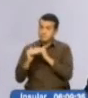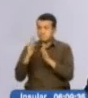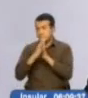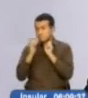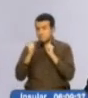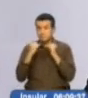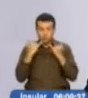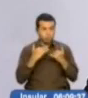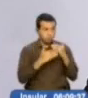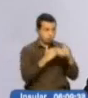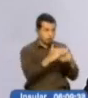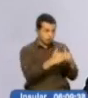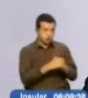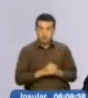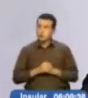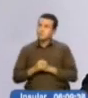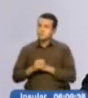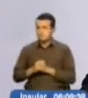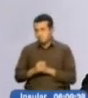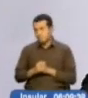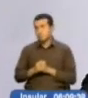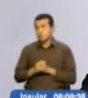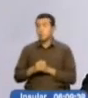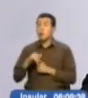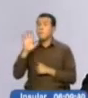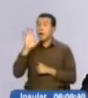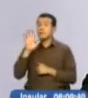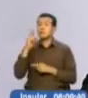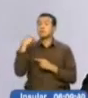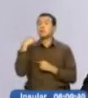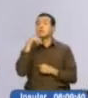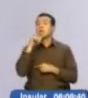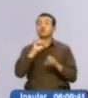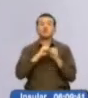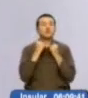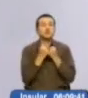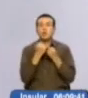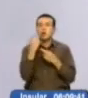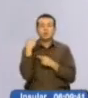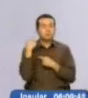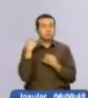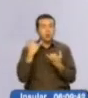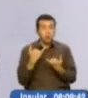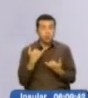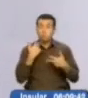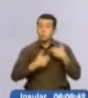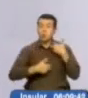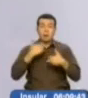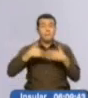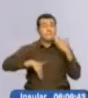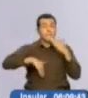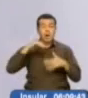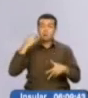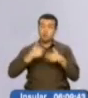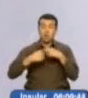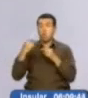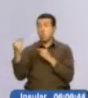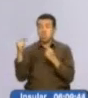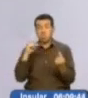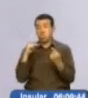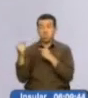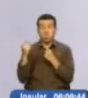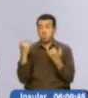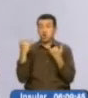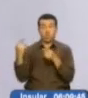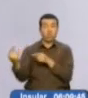en proceso, dices. Pero hay una corresponsabilidad de la sociedad. Creo que uno de los problemas más grandes de la violencia estructural que